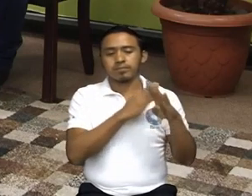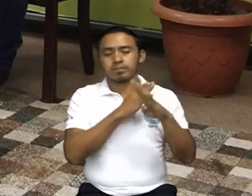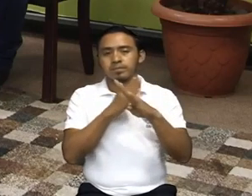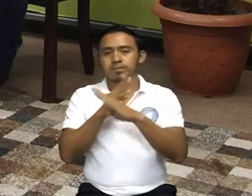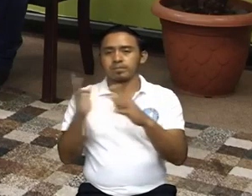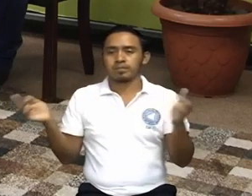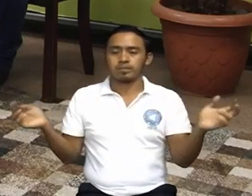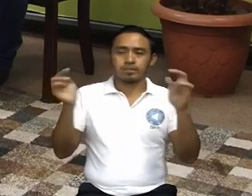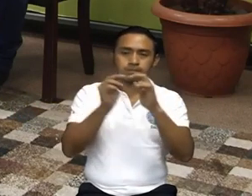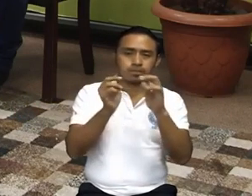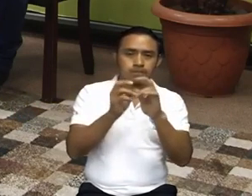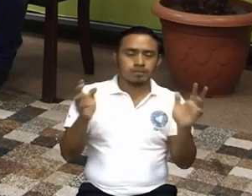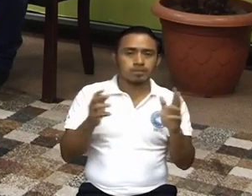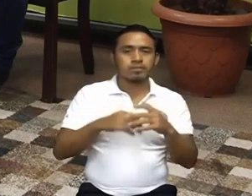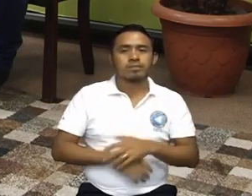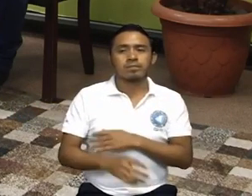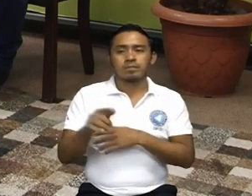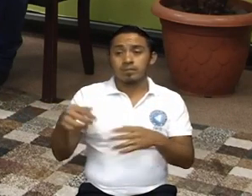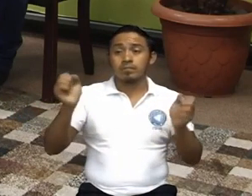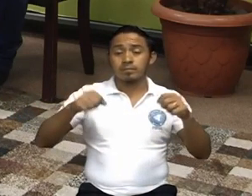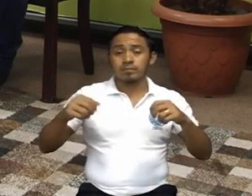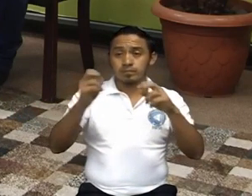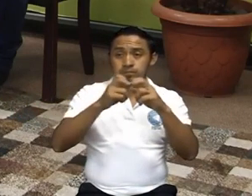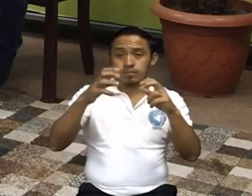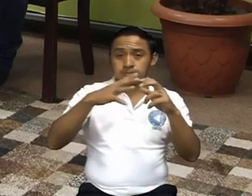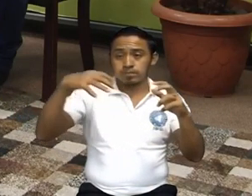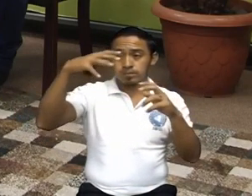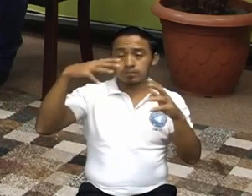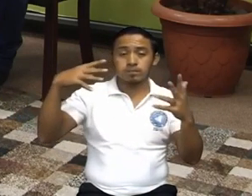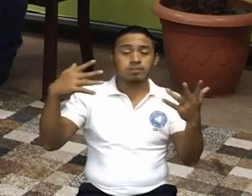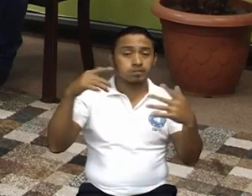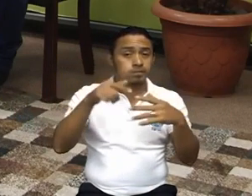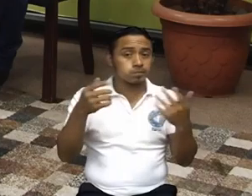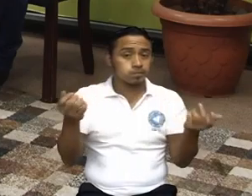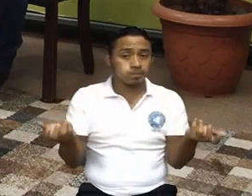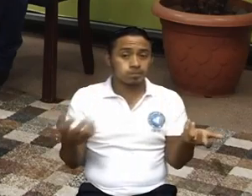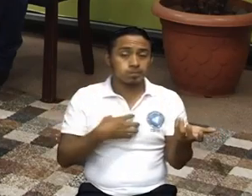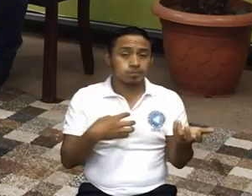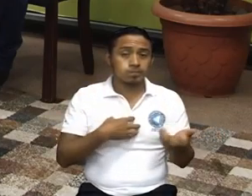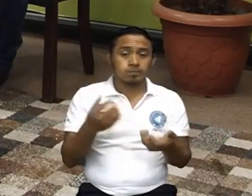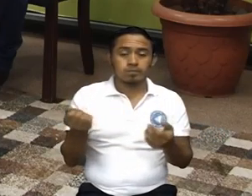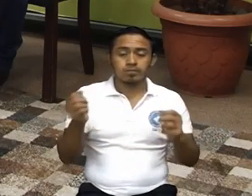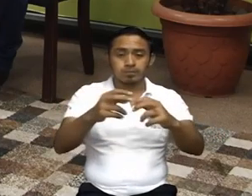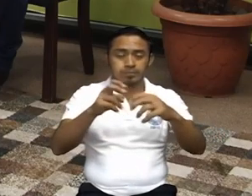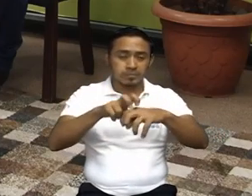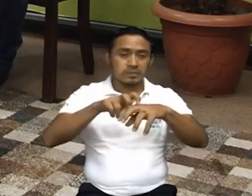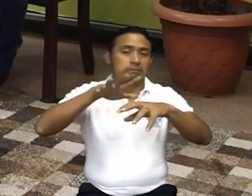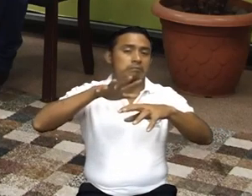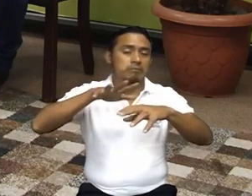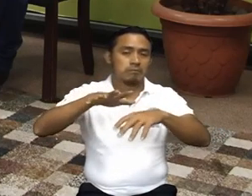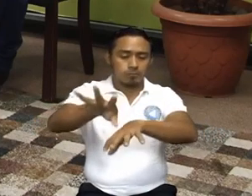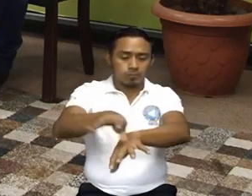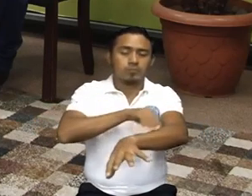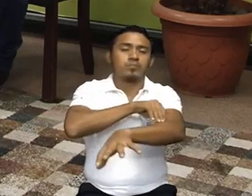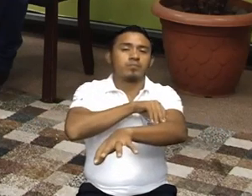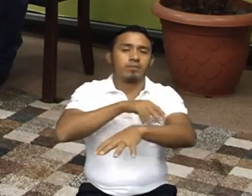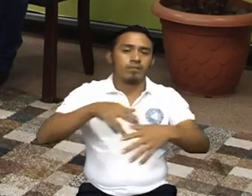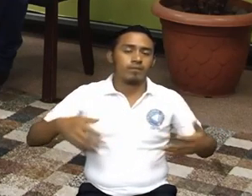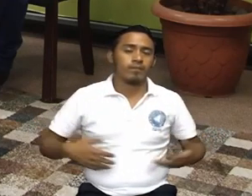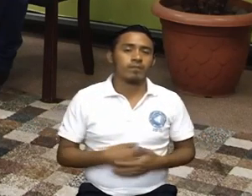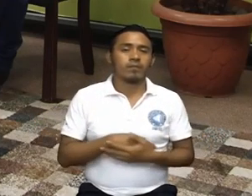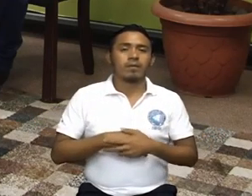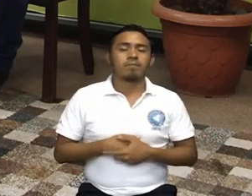Y puede haber fuga de electricidad, entonces ocasionar un accidente por electrocución. Por ejemplo, las personas, y esto es muy común, yo